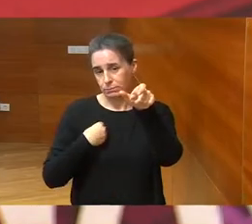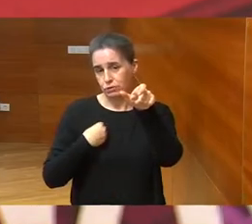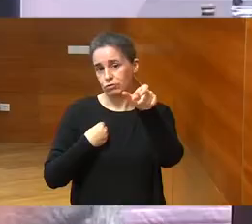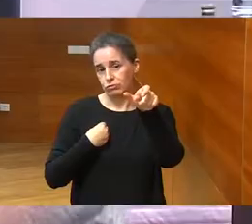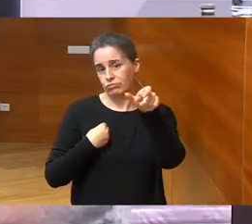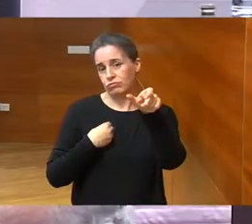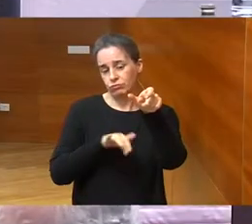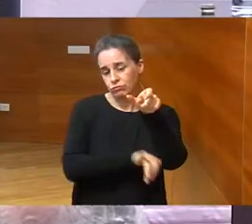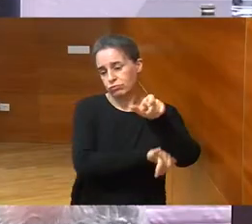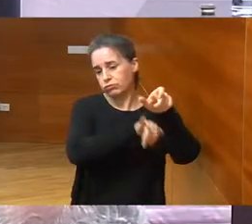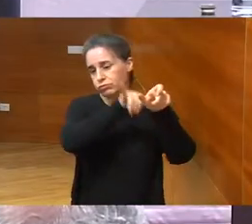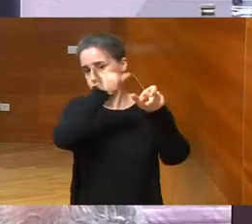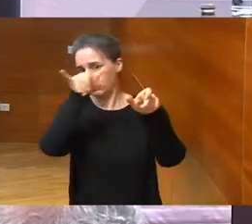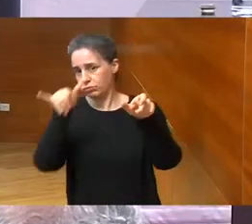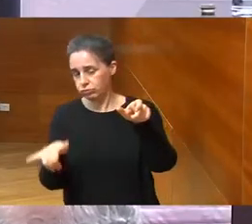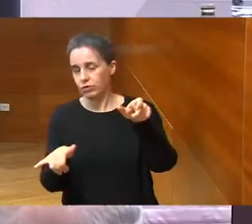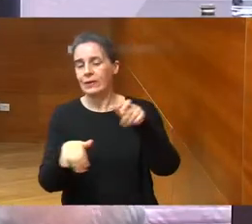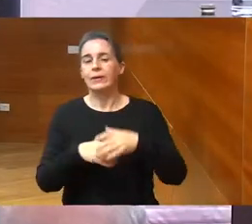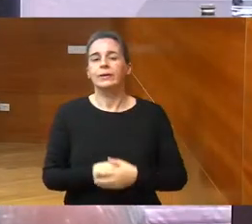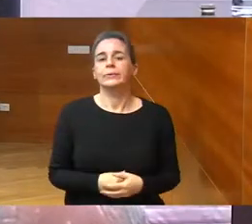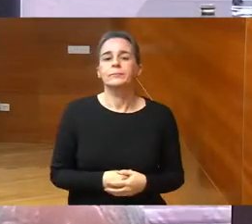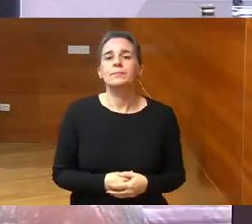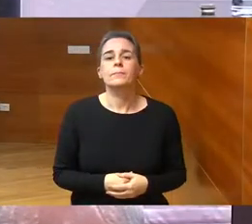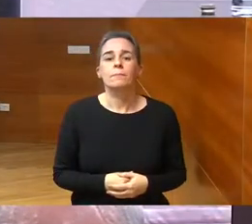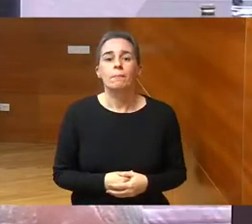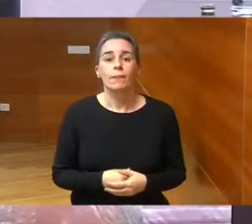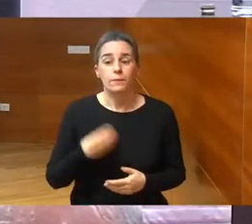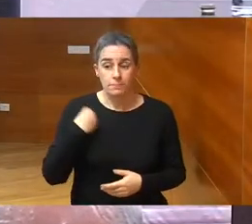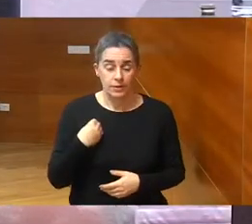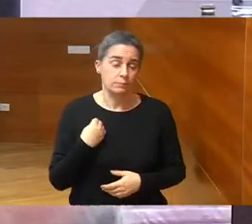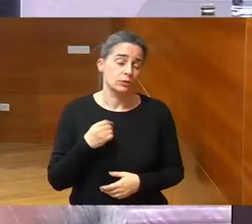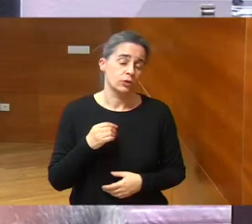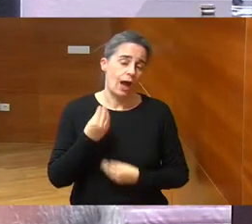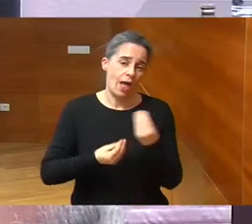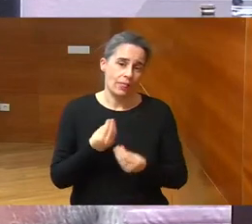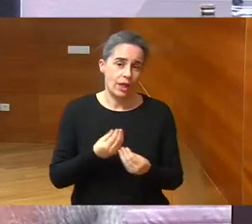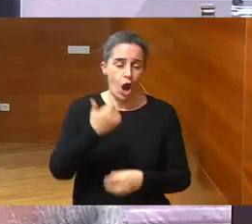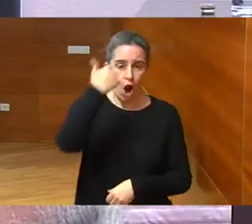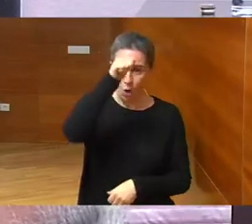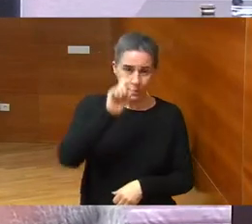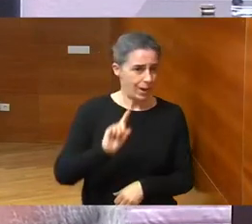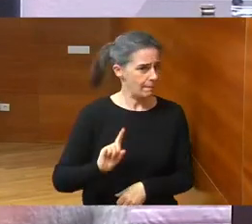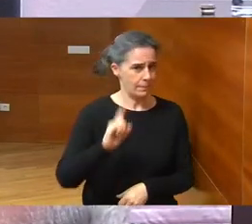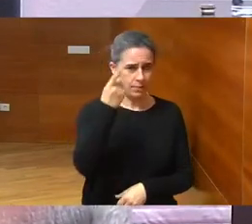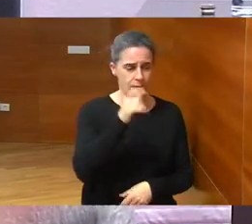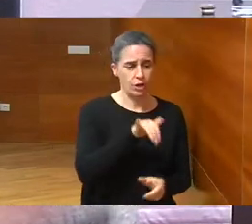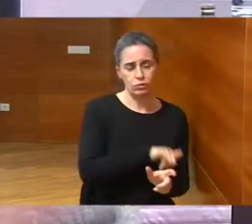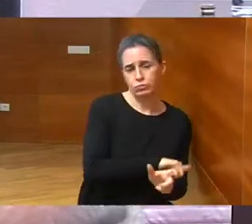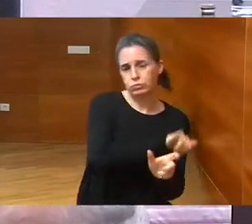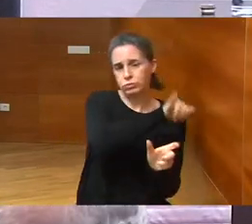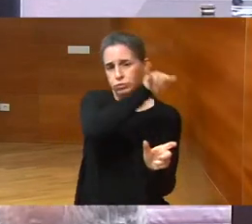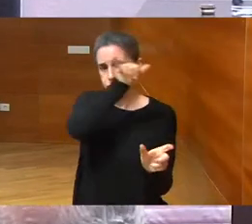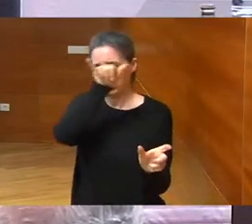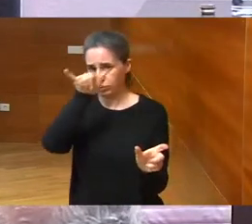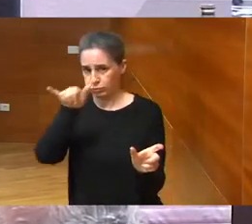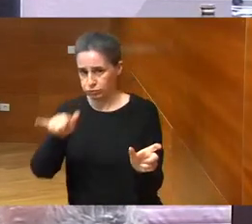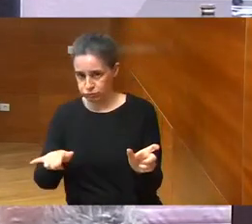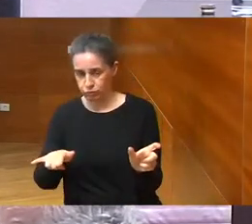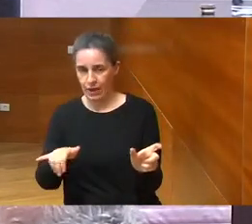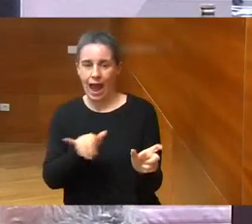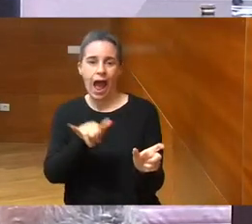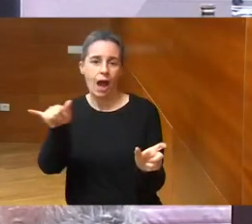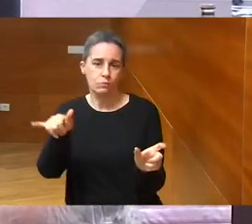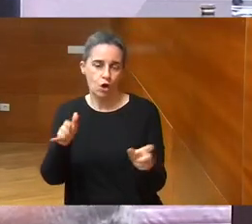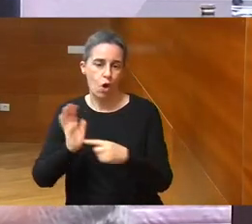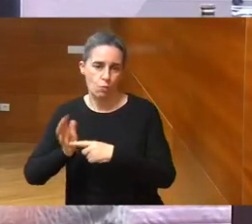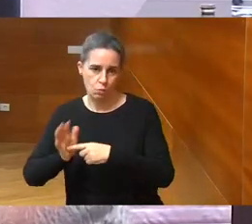azaña de bleliot o primero en cruzar o canal de marcha en un avión autopropulsado con motor fue